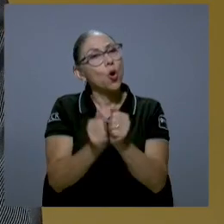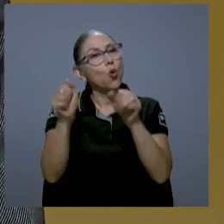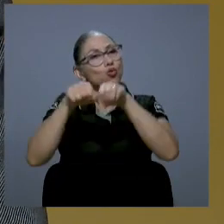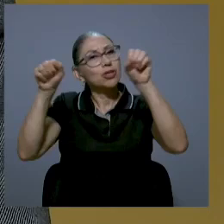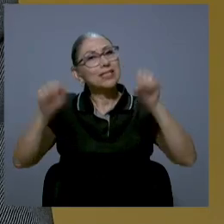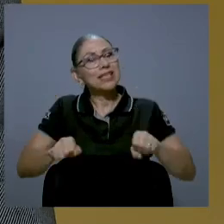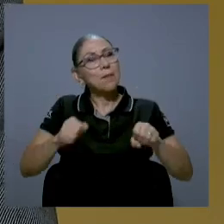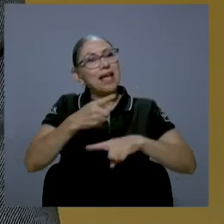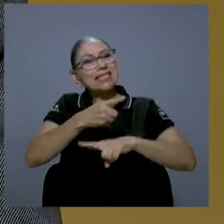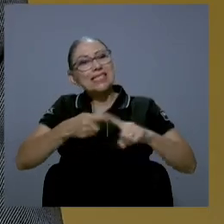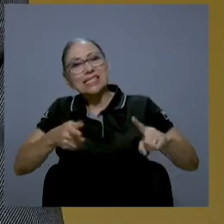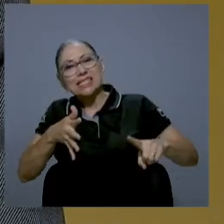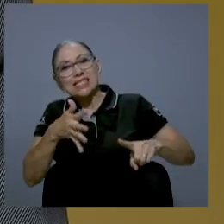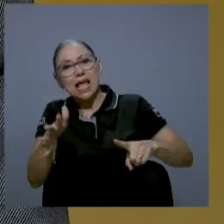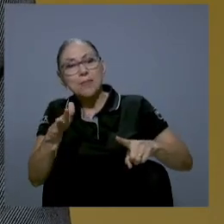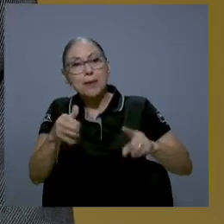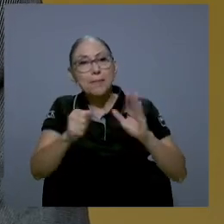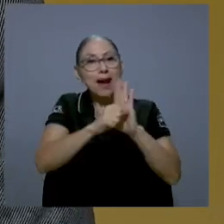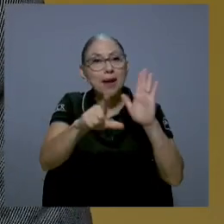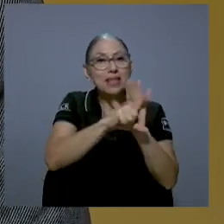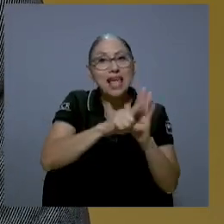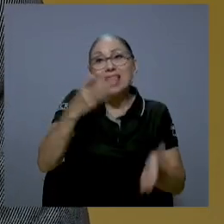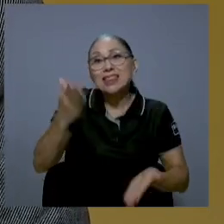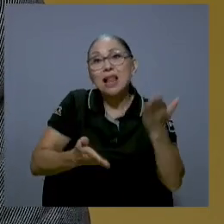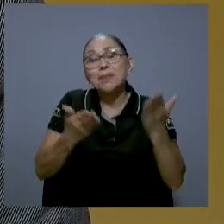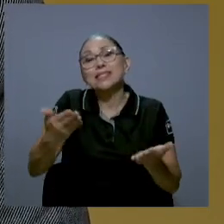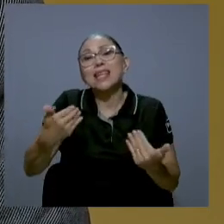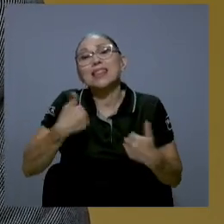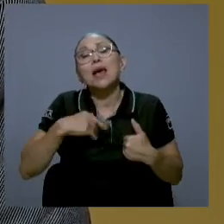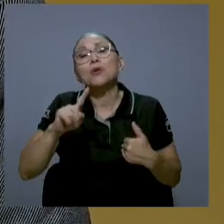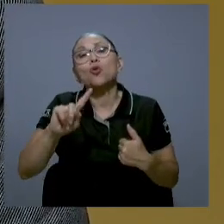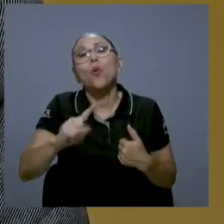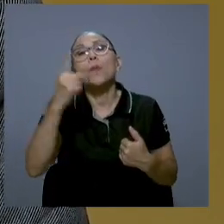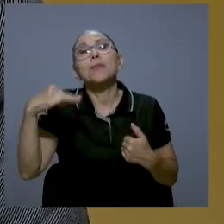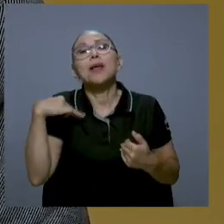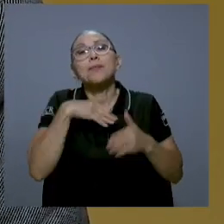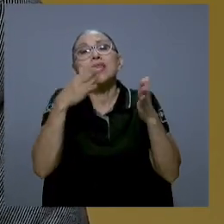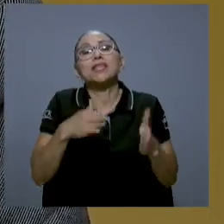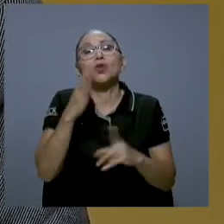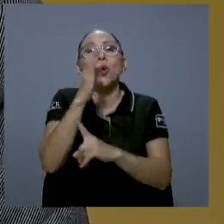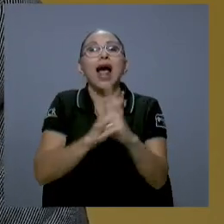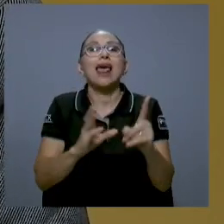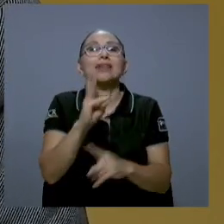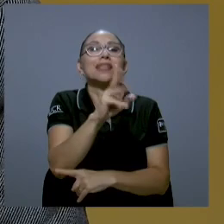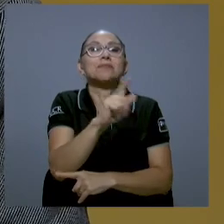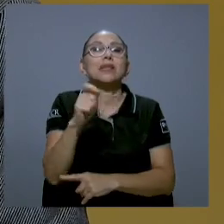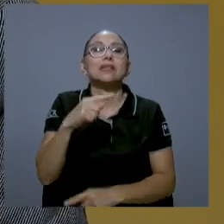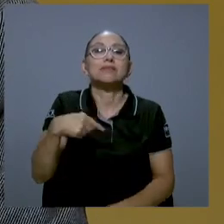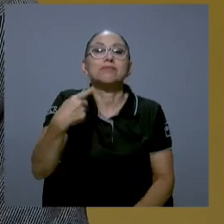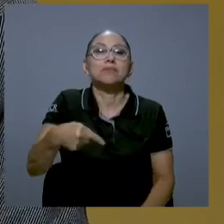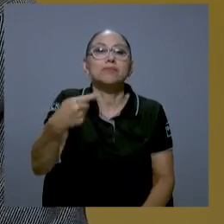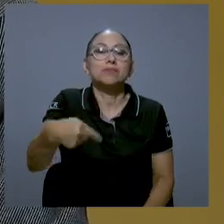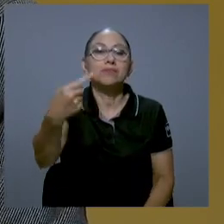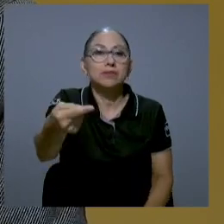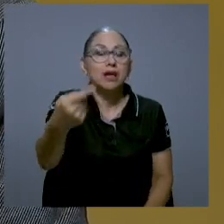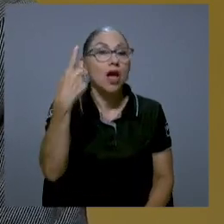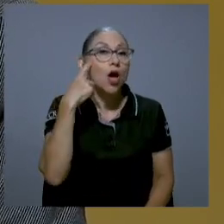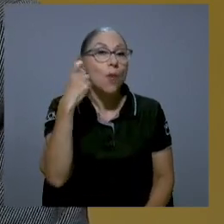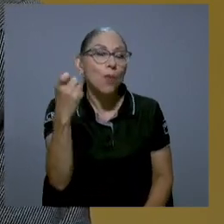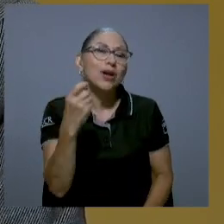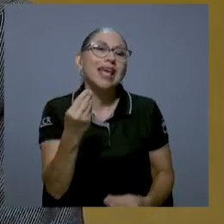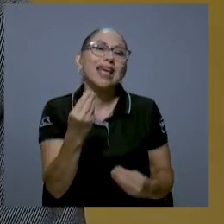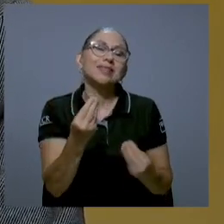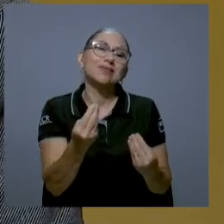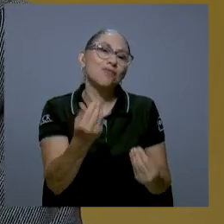semiparlamentario, posiblemente tendríamos un primer ministro cada 6 meses. ¿Por qué? Porque es muy fácil que haya una alianza de resquebraje